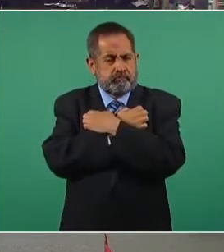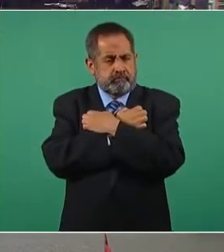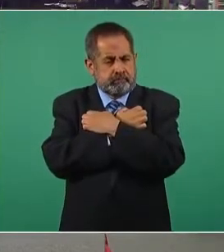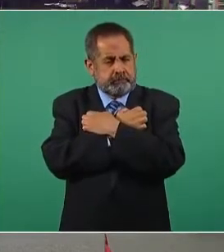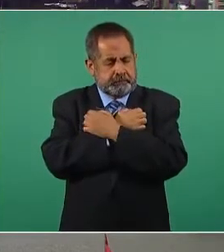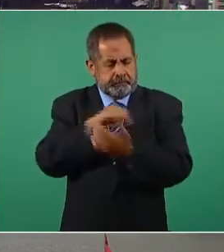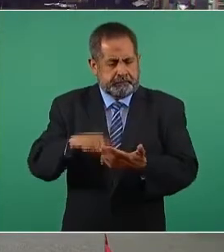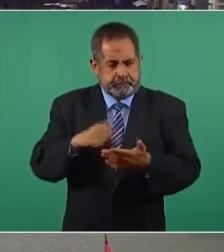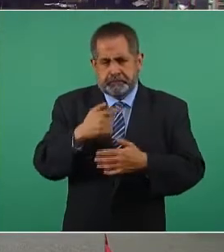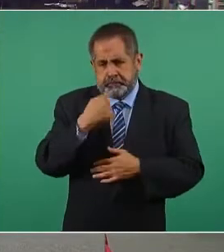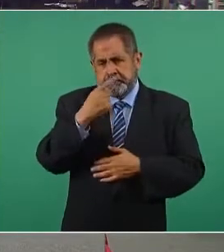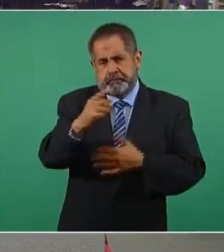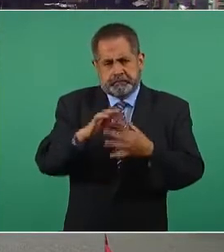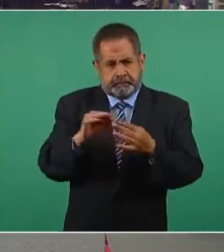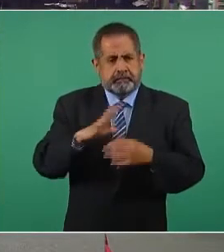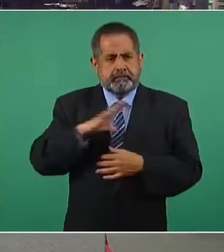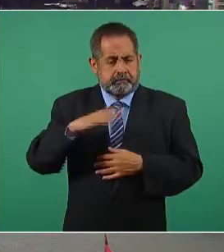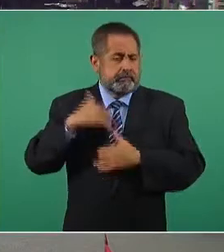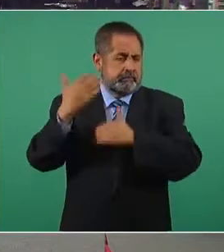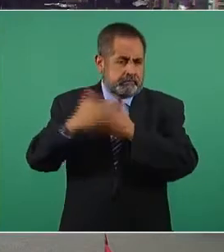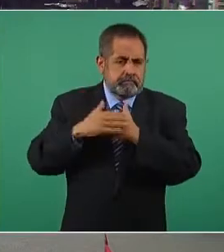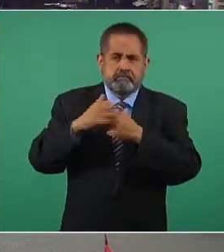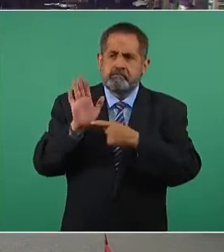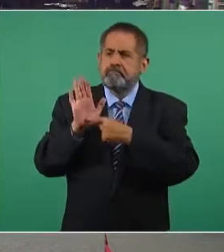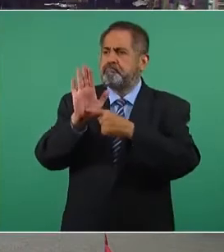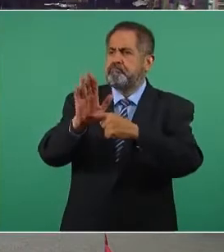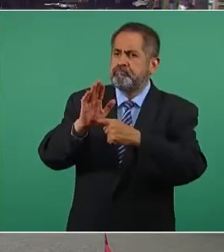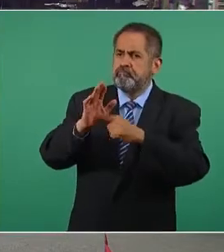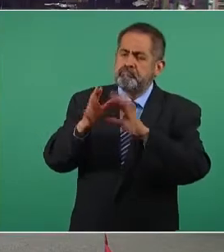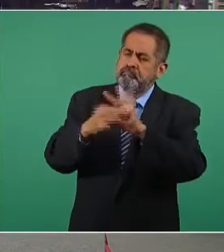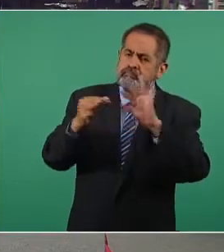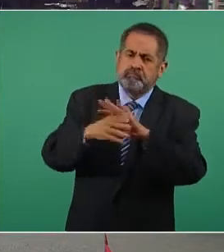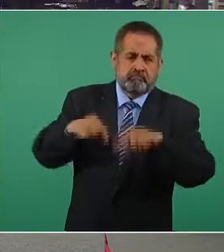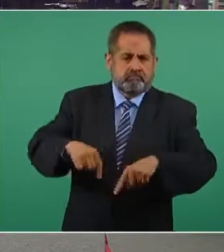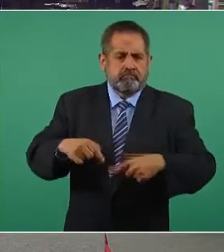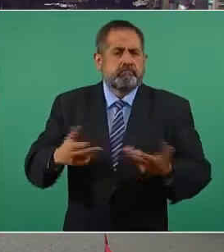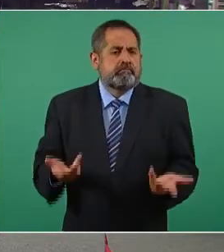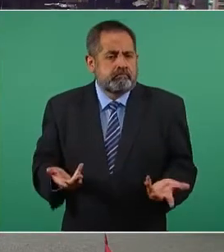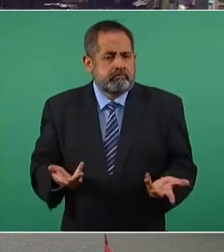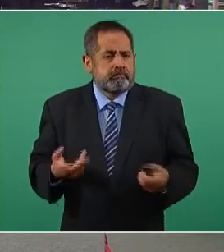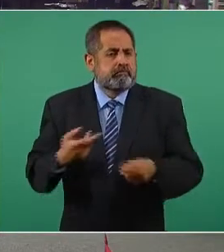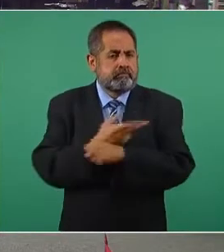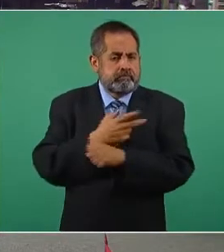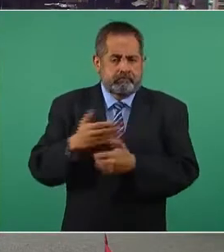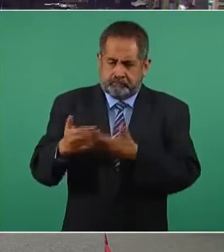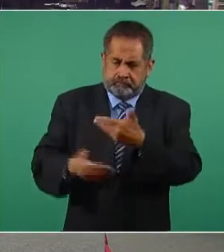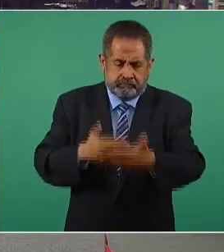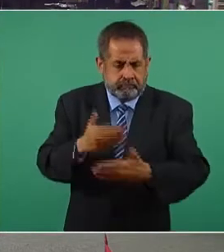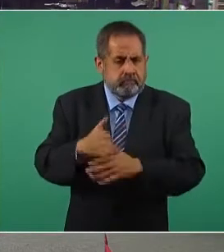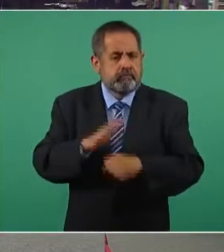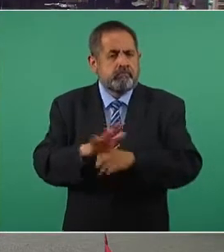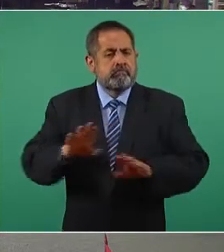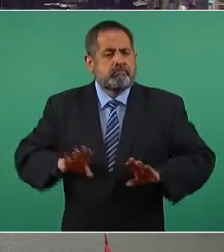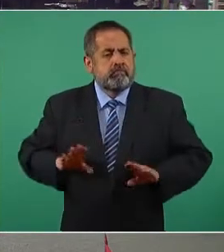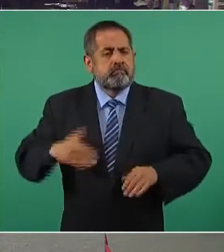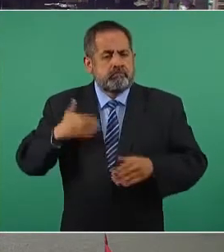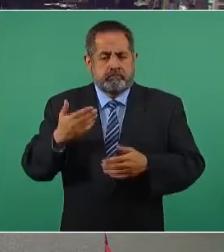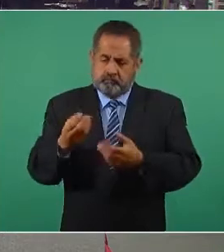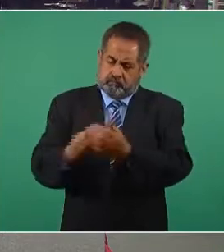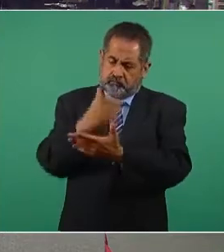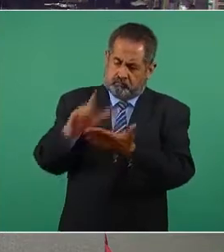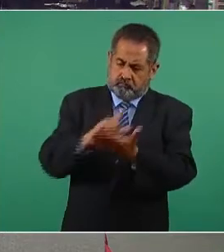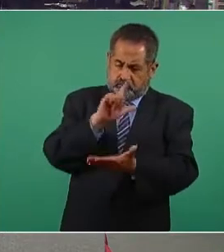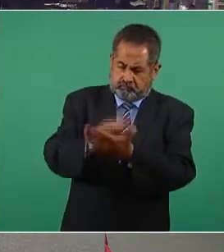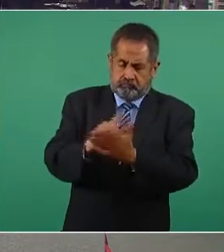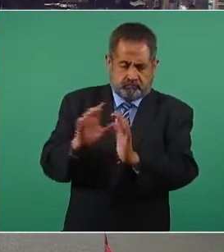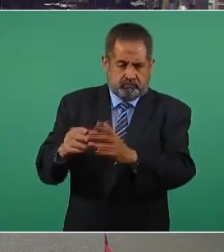Usted manifestó, bueno, que habría una exposición en este recinto de los avances, de los beneficios que trae esta ley, bueno, que muchos